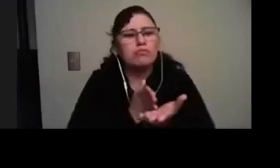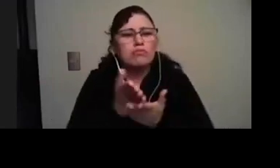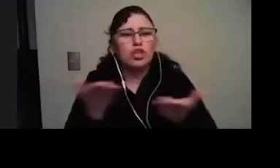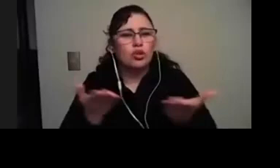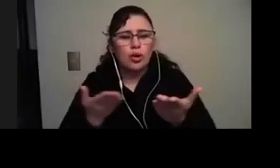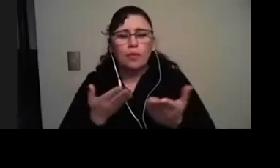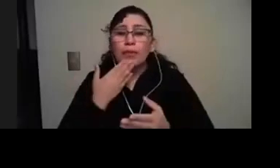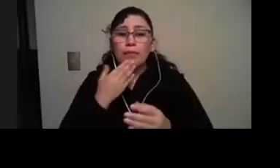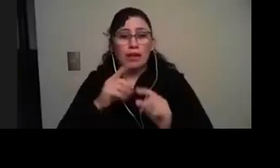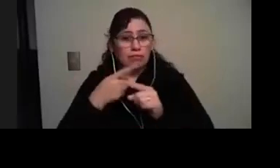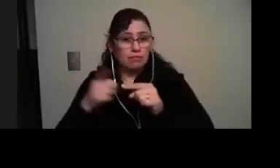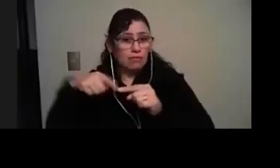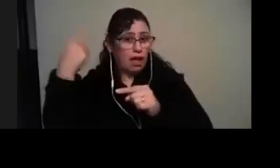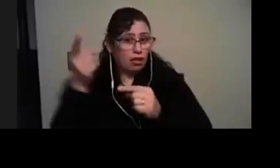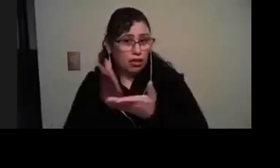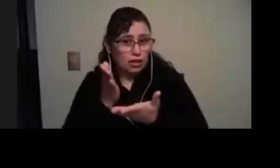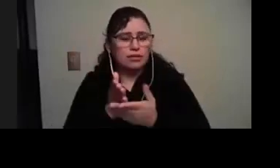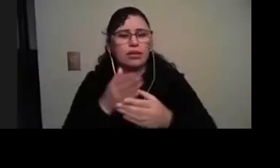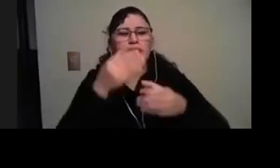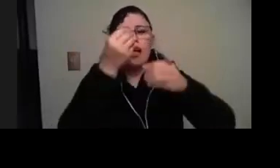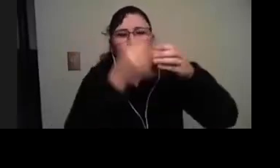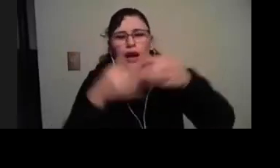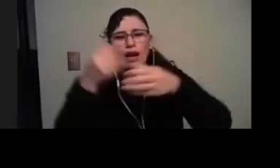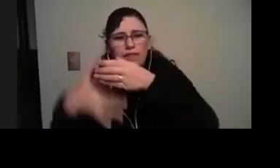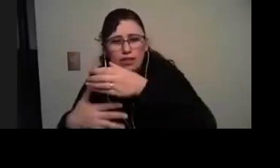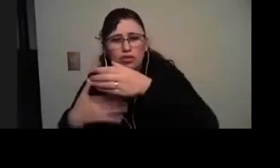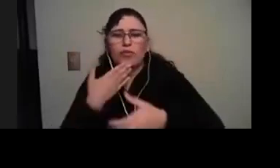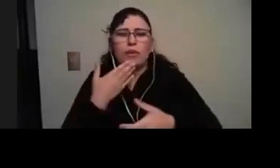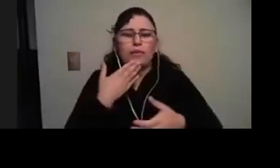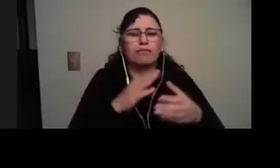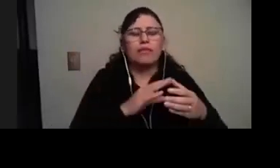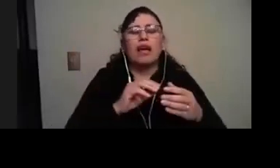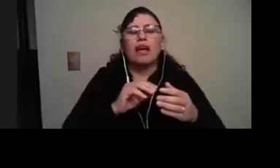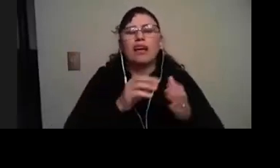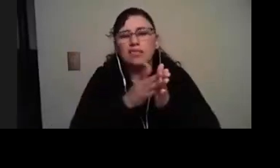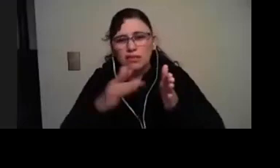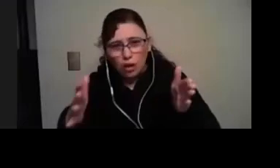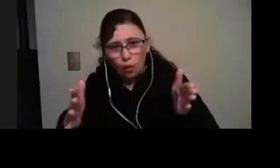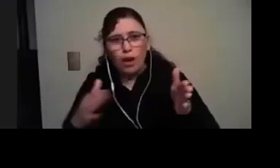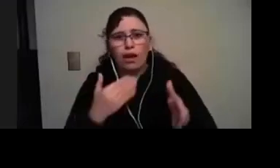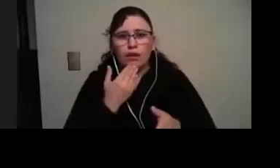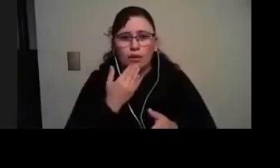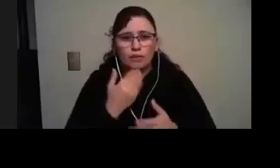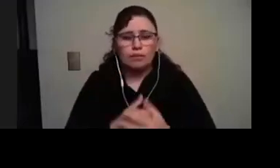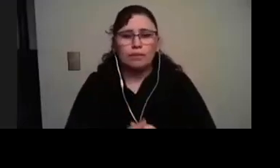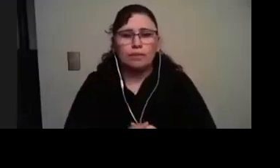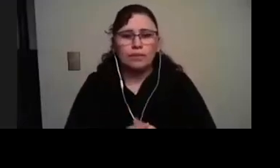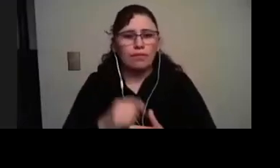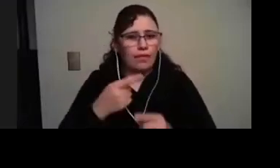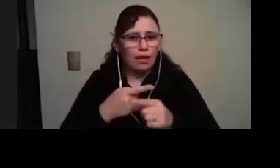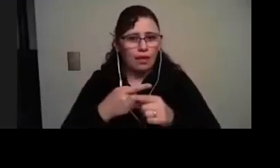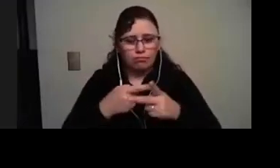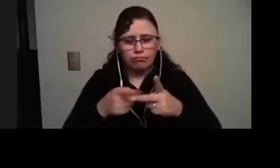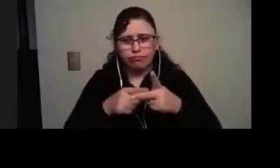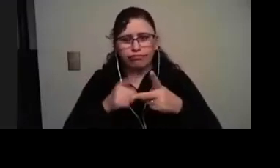las clasificaciones, manifestaciones clínicas, secuelas que pueden generar, ¿ya? Y ya la subsiguiente vamos a hablar